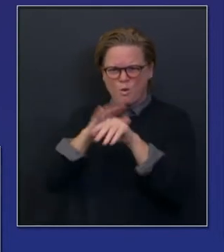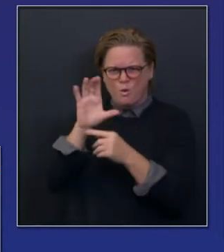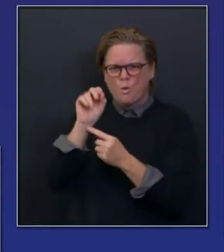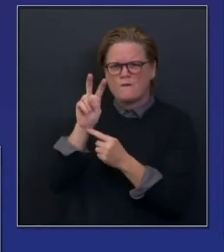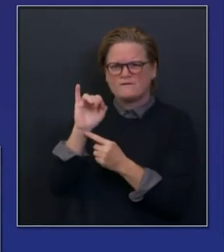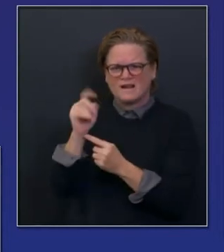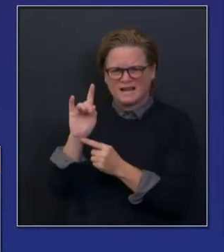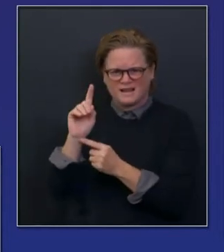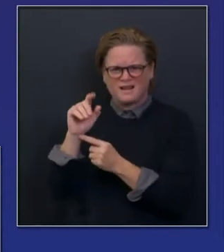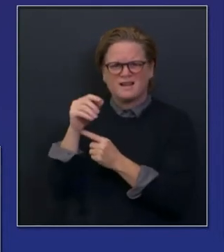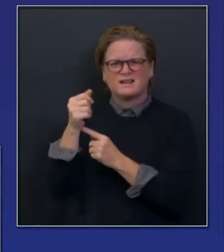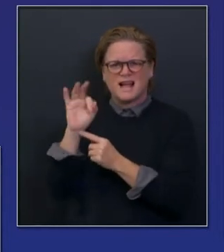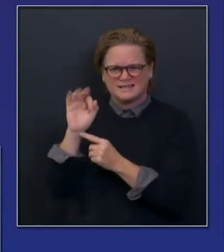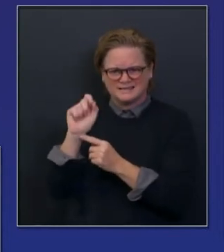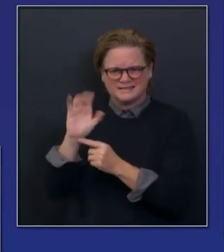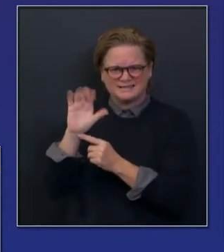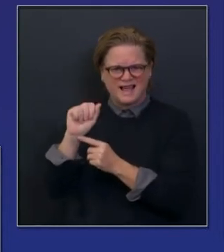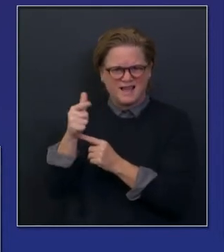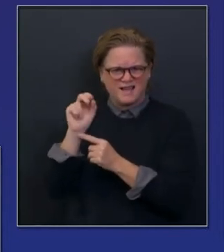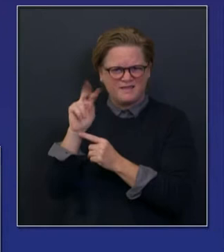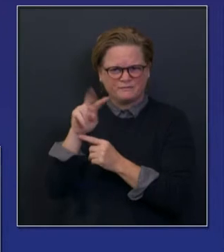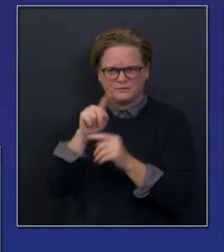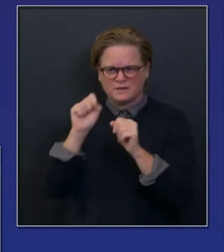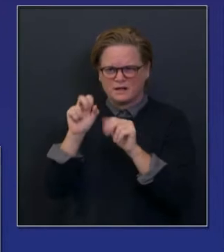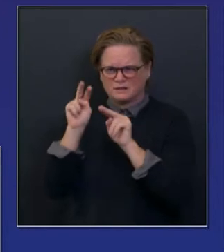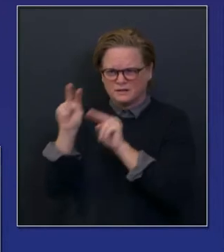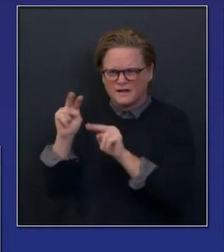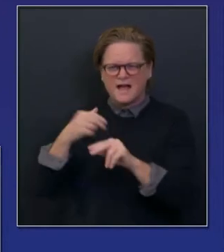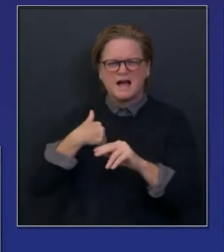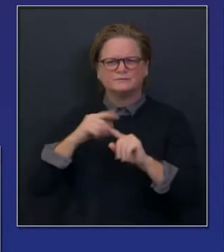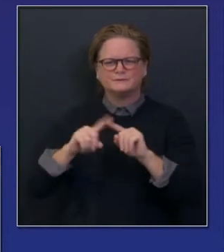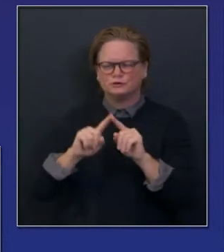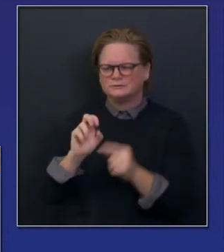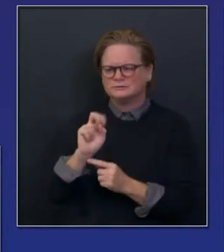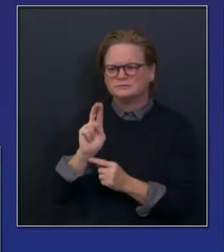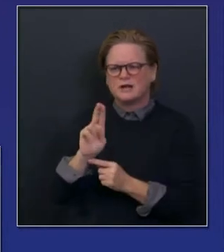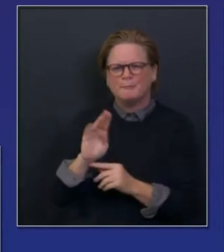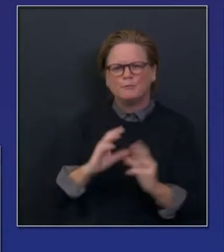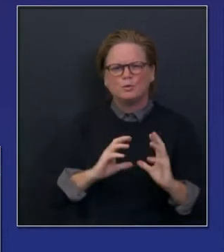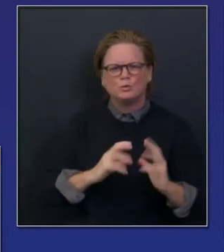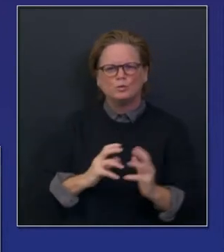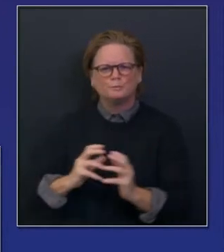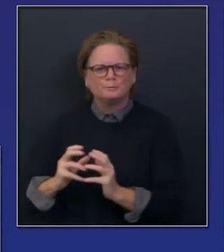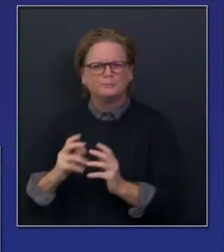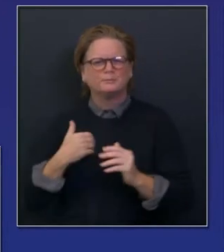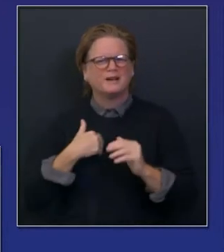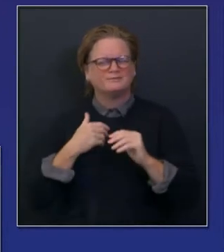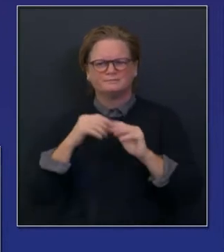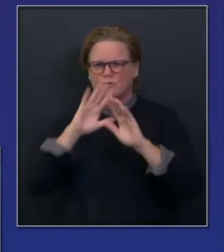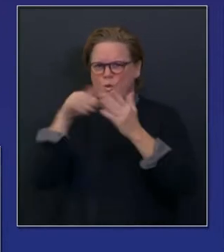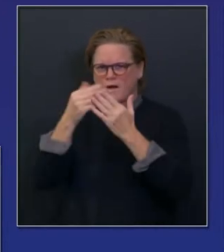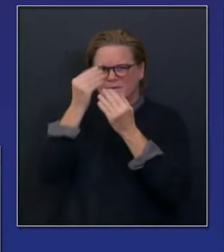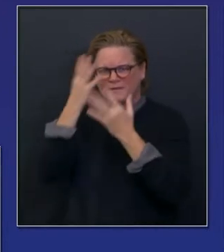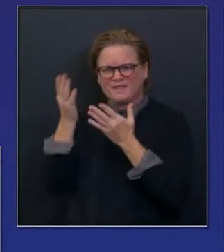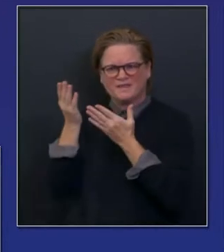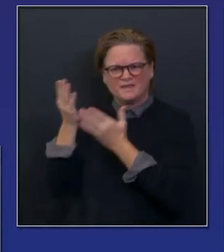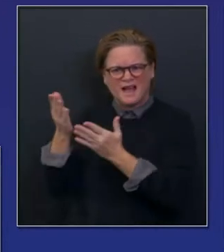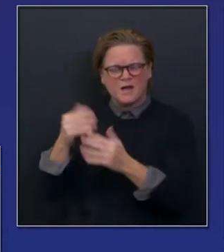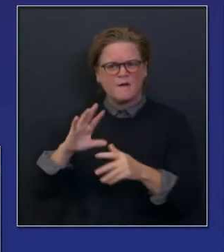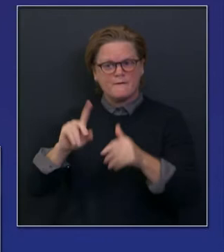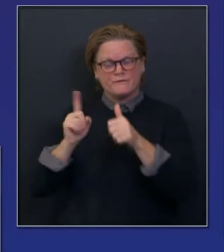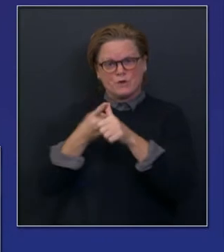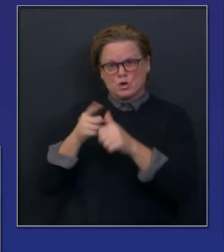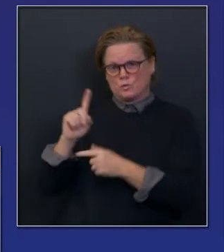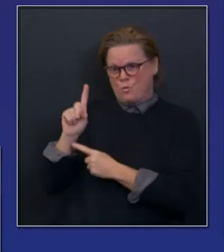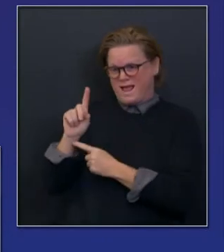que tengan un vistazo de las prioridades en las poblaciones. En la fase en la que nos encontramos actualmente